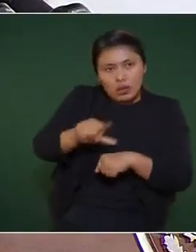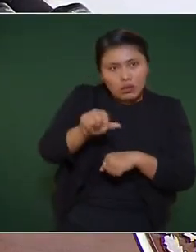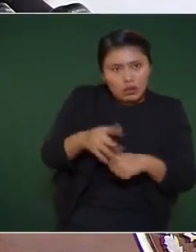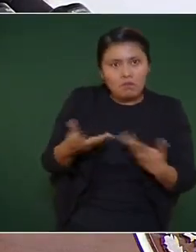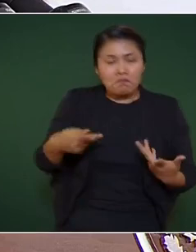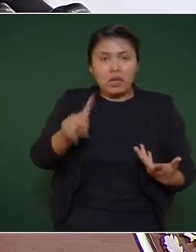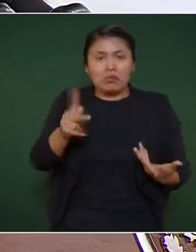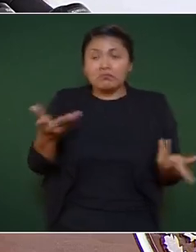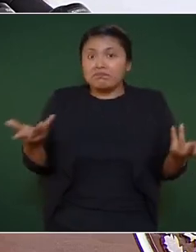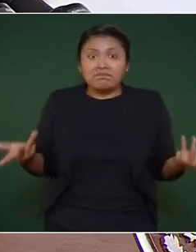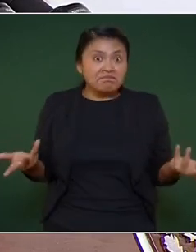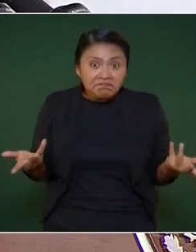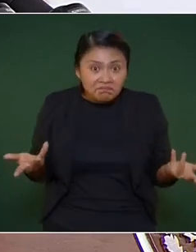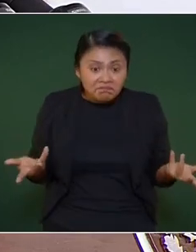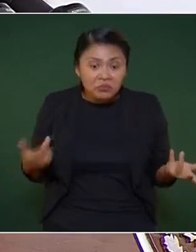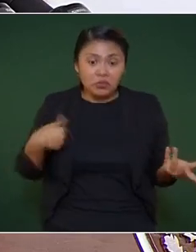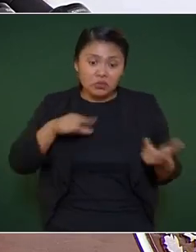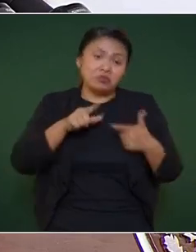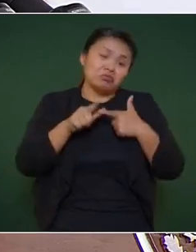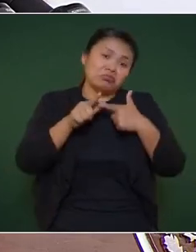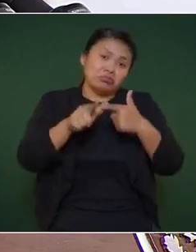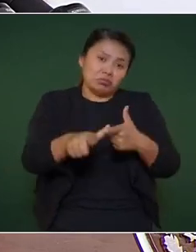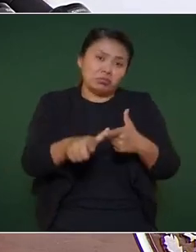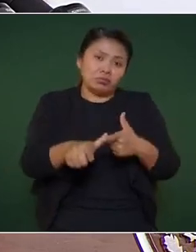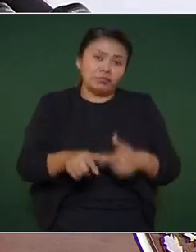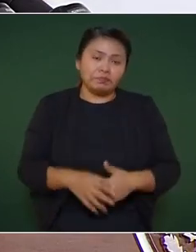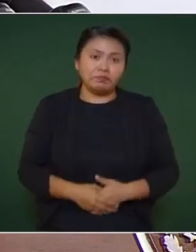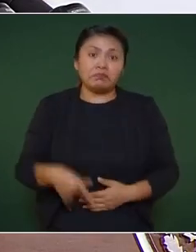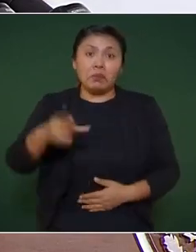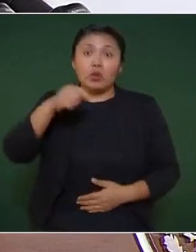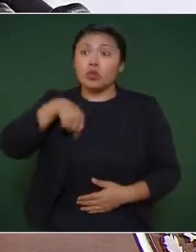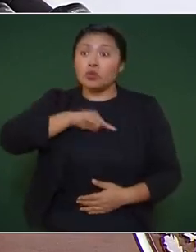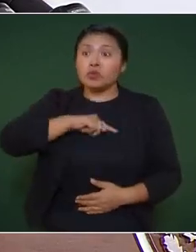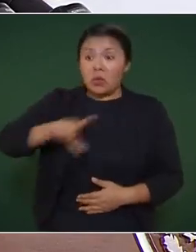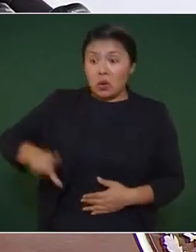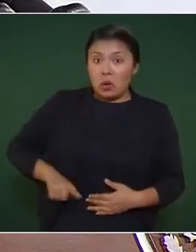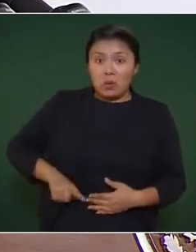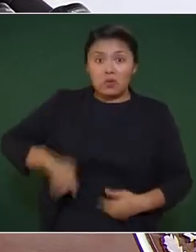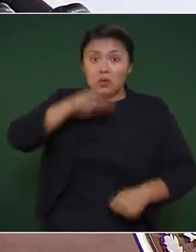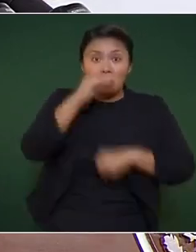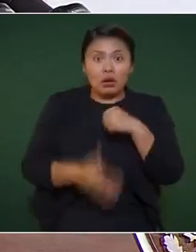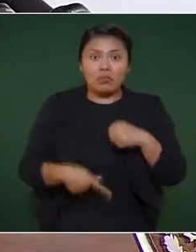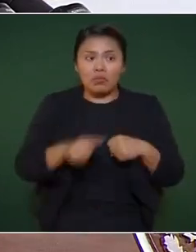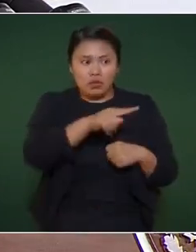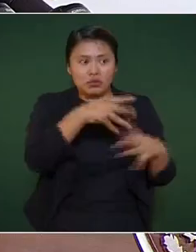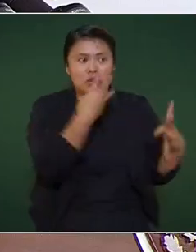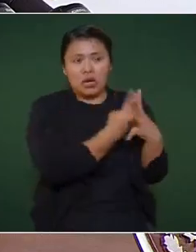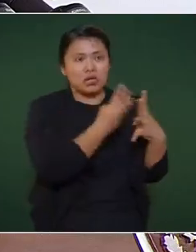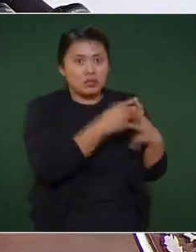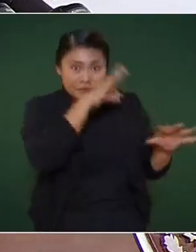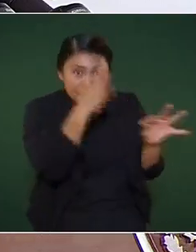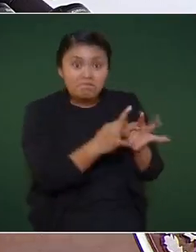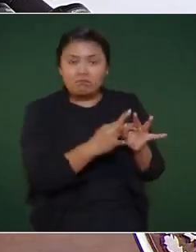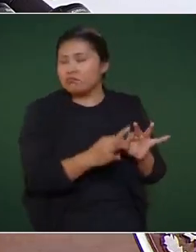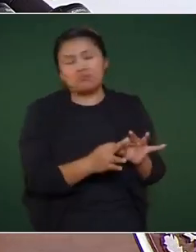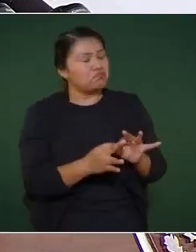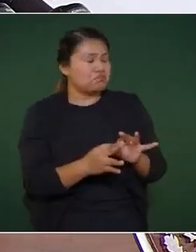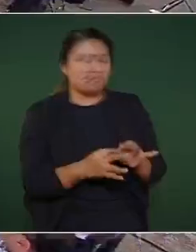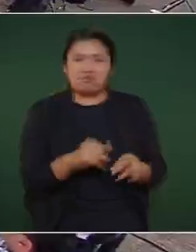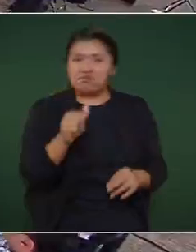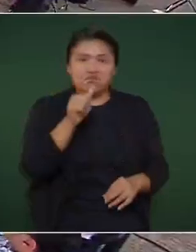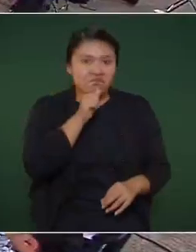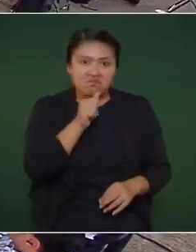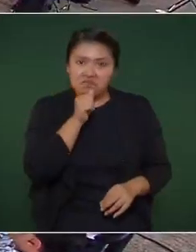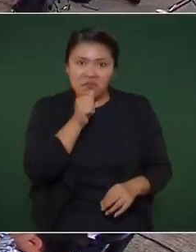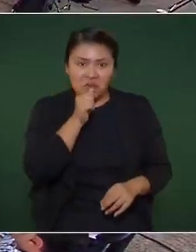sido la continuación, pero ya nos vamos y no se acabó y no se ha cumplido con este convenio. Eso es lo